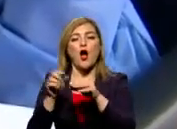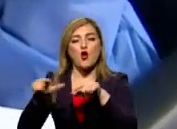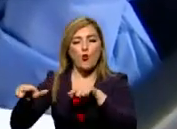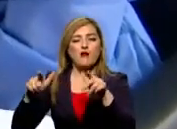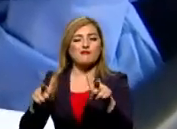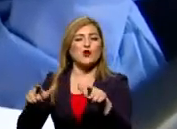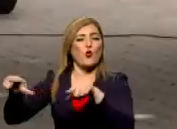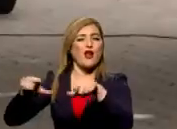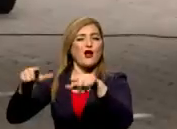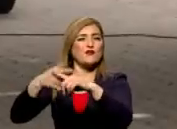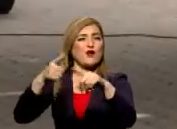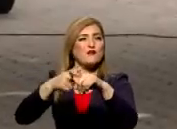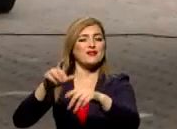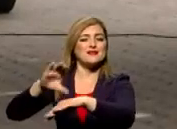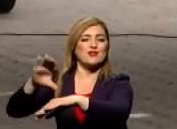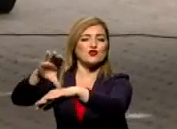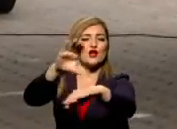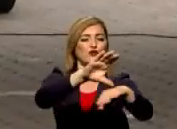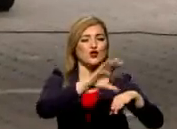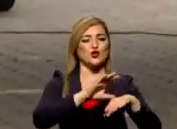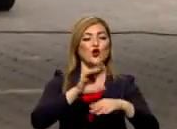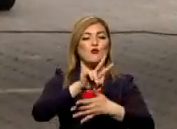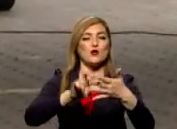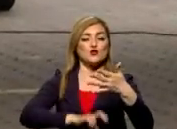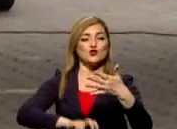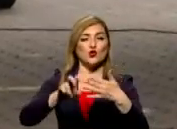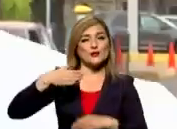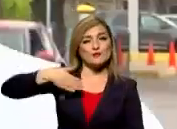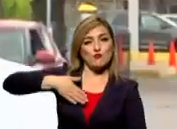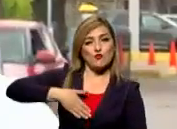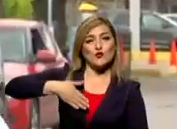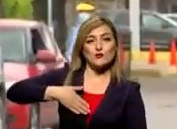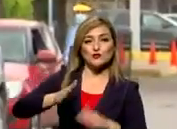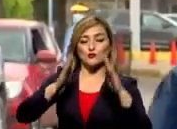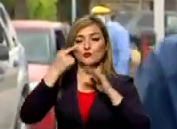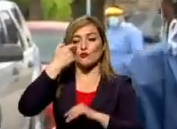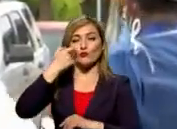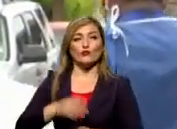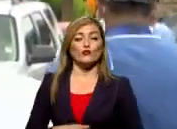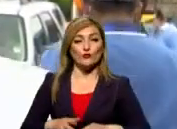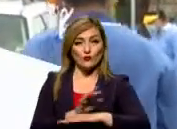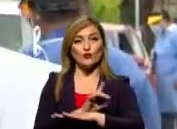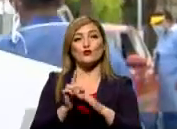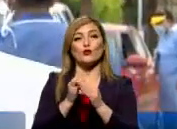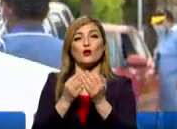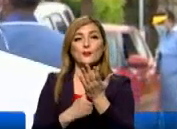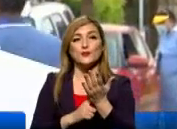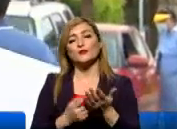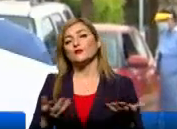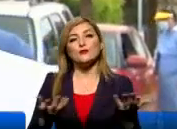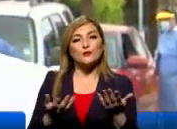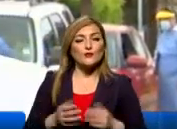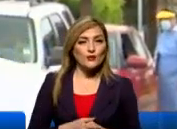muestras. Uno de ellos está ubicado en el Centro de Convenciones Simón Bolívar. Nuestros directivos han hecho un análisis y están